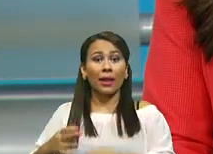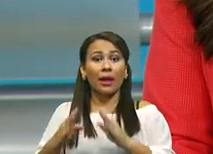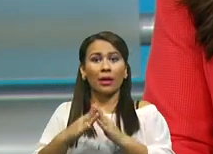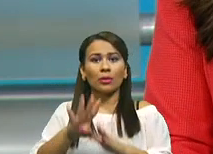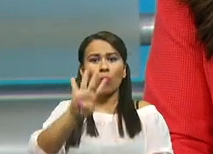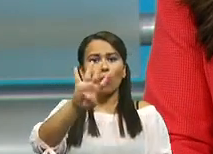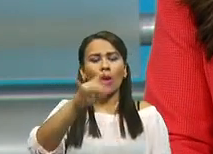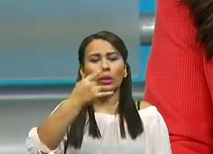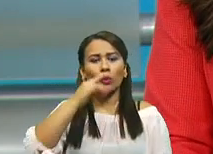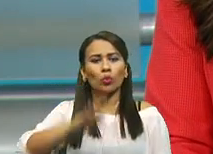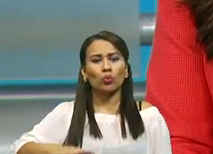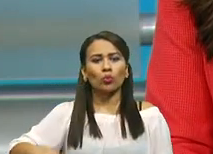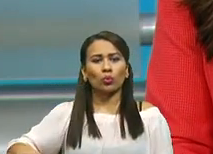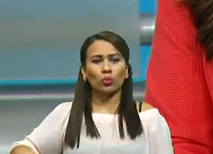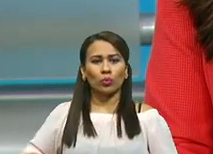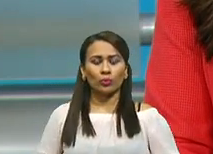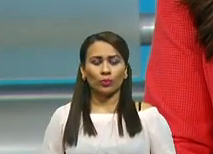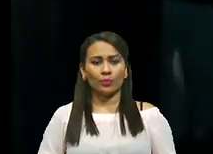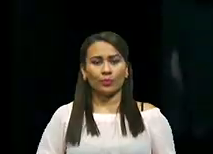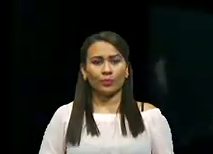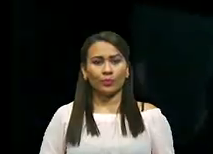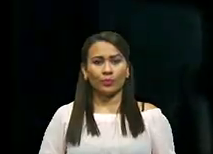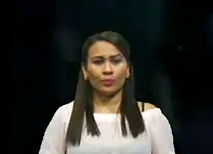ellas 4 menores.